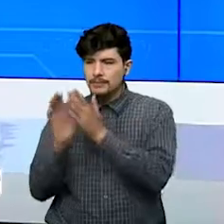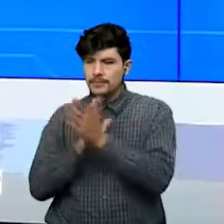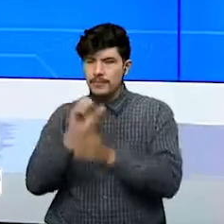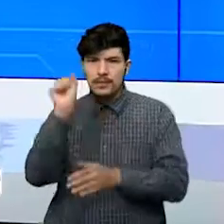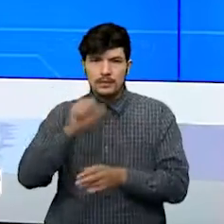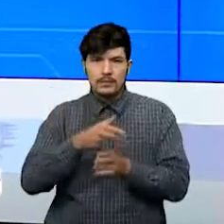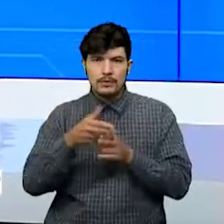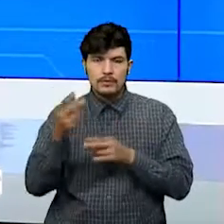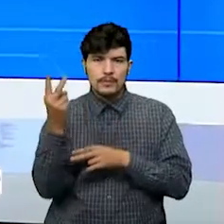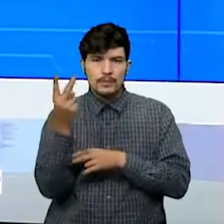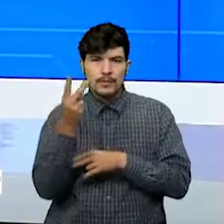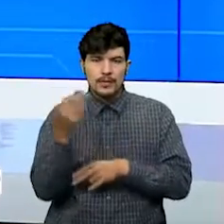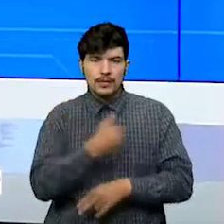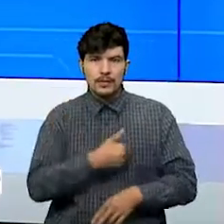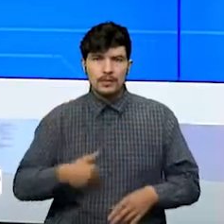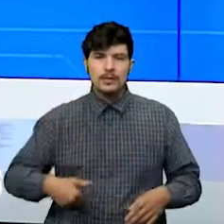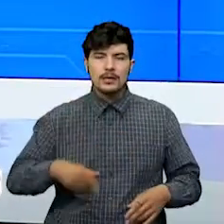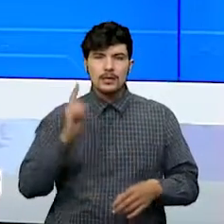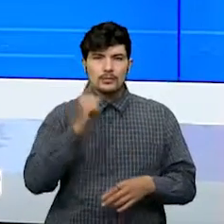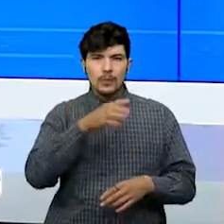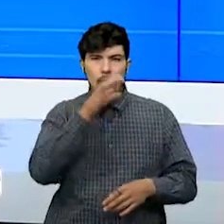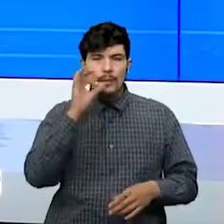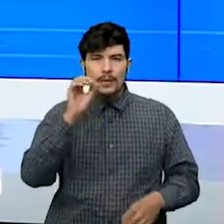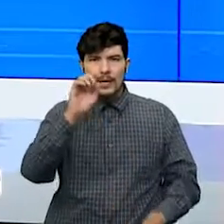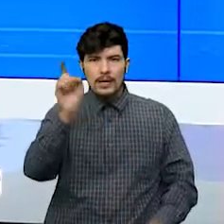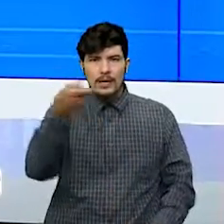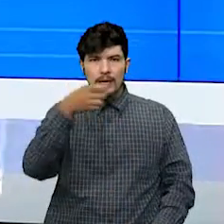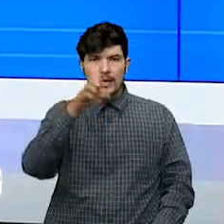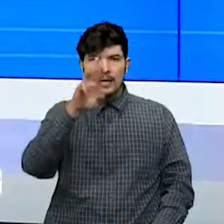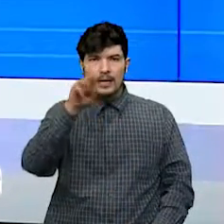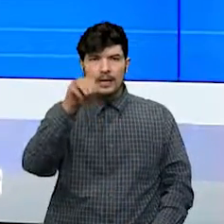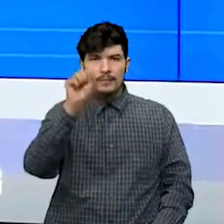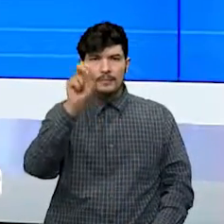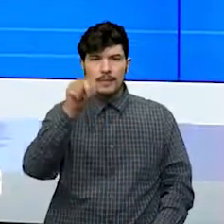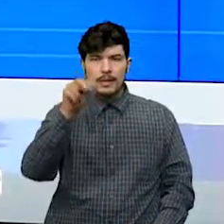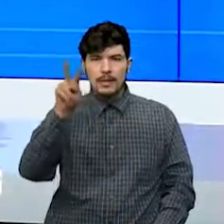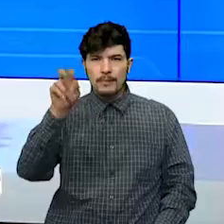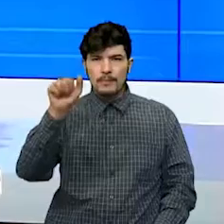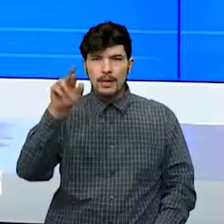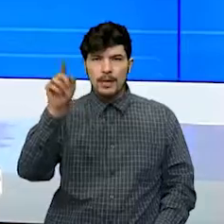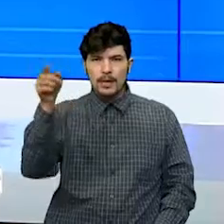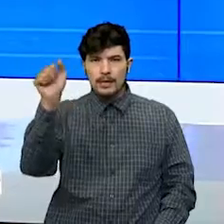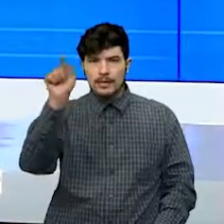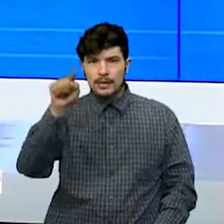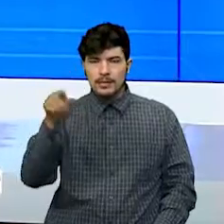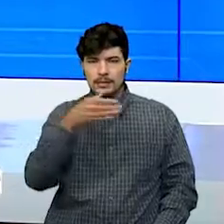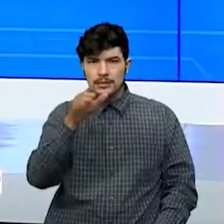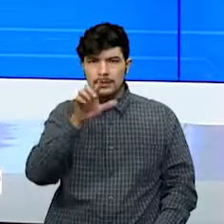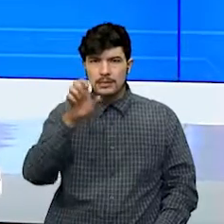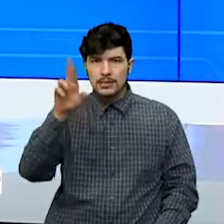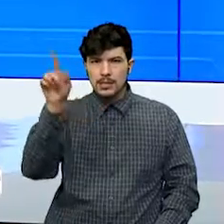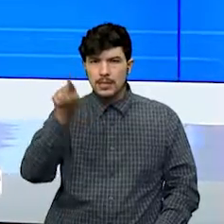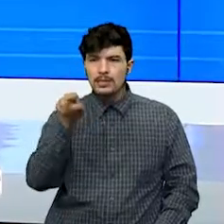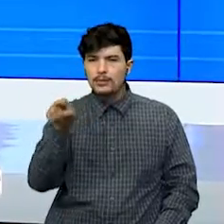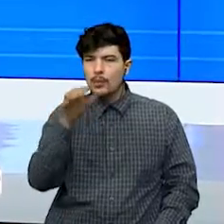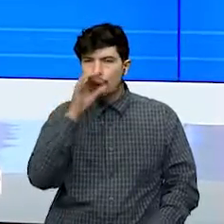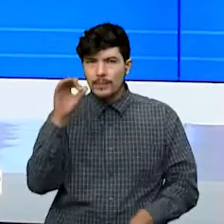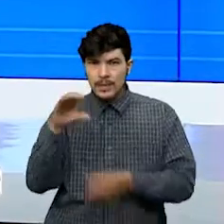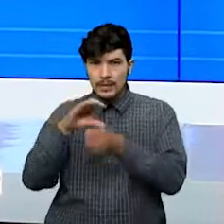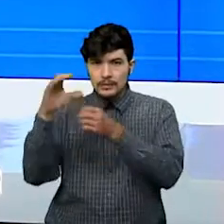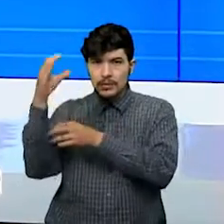este viernes el candidato a la presidencia de la república- germán vargas lleras presentó desde la ciudad de cúcuta la propuesta de fronteras y relaciones